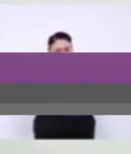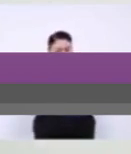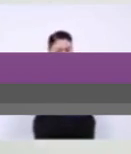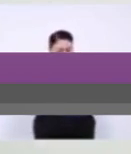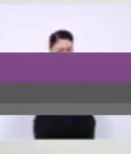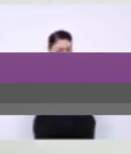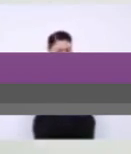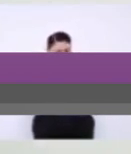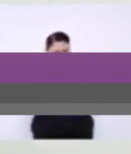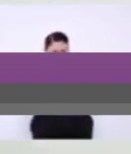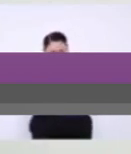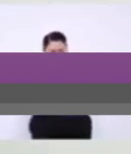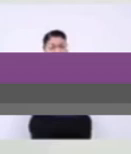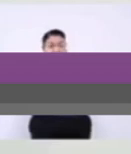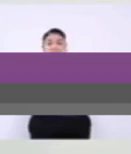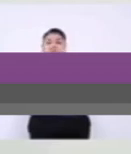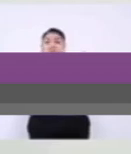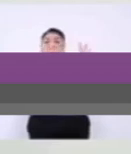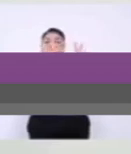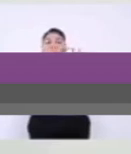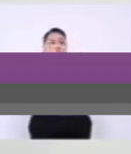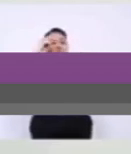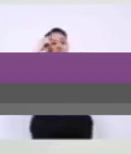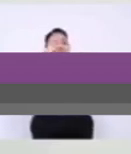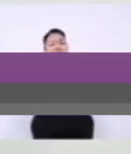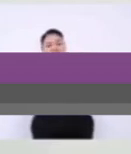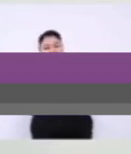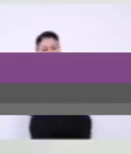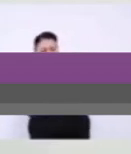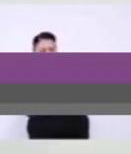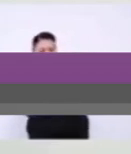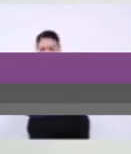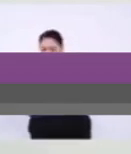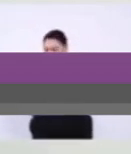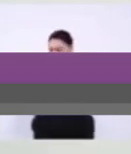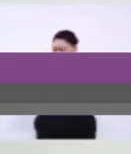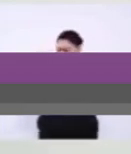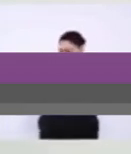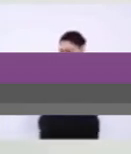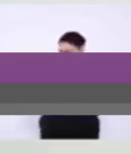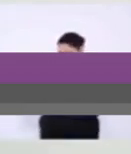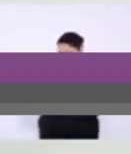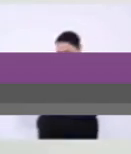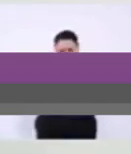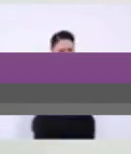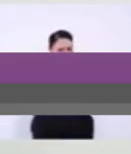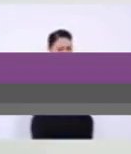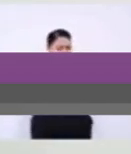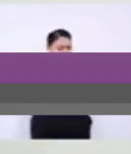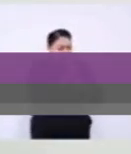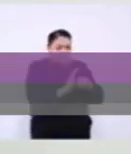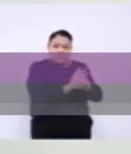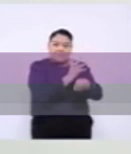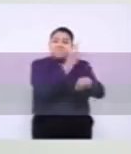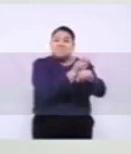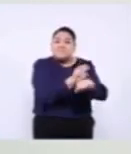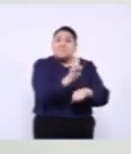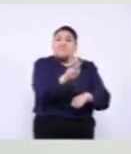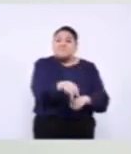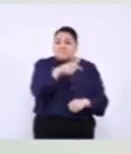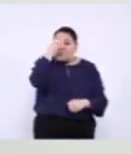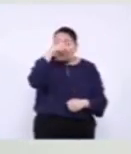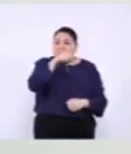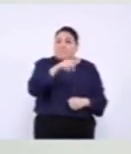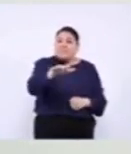formular soluciones a sus problemas más apremiantes pero también es un paso que ayuda a reconocer